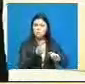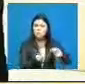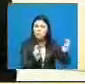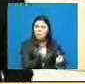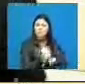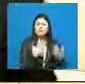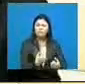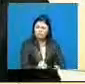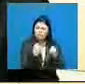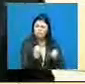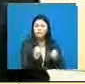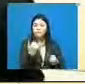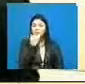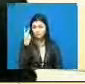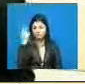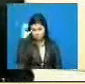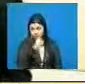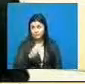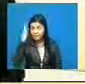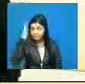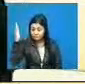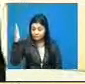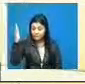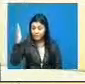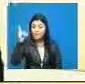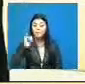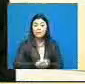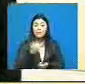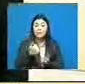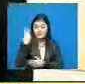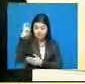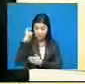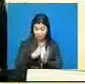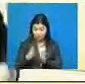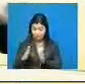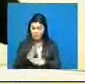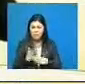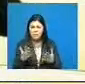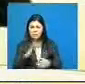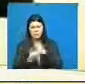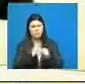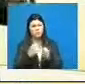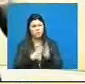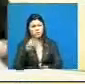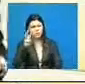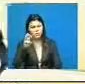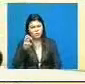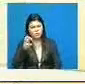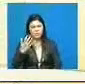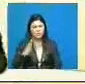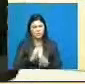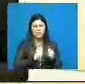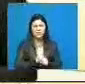fuertes. Fíjense ustedes, en el marco fiscal de mediano plazo del año 2008, proyectando el